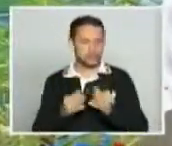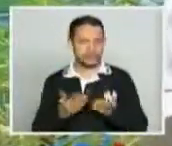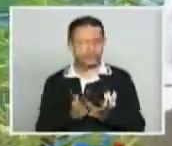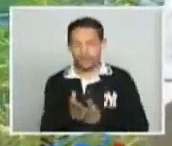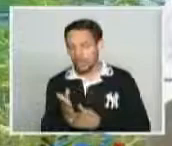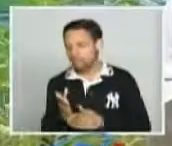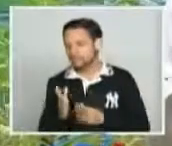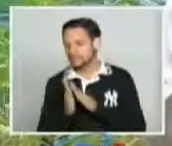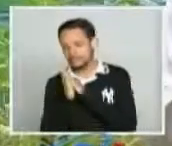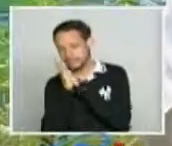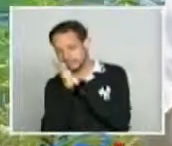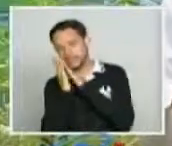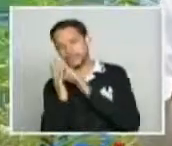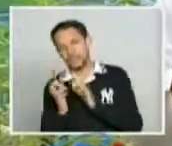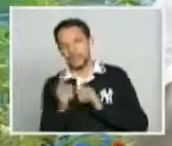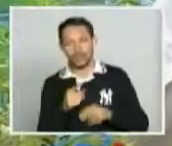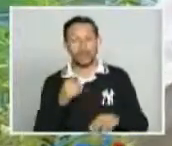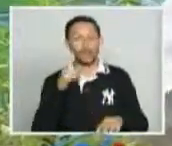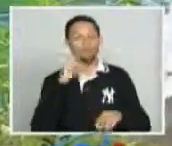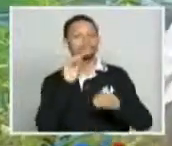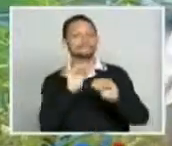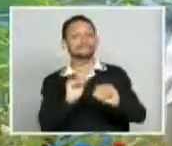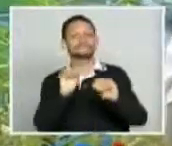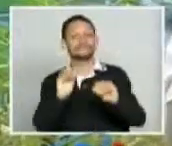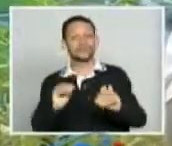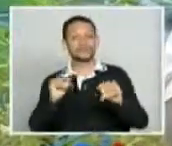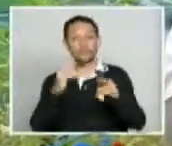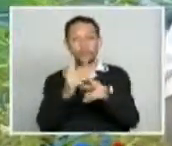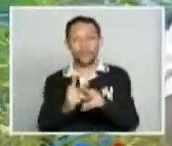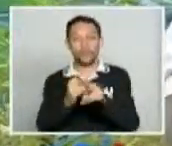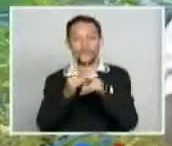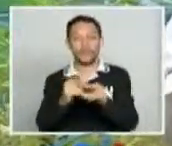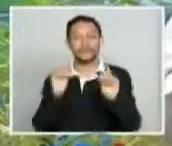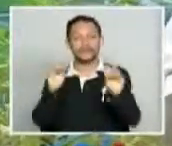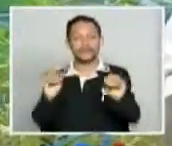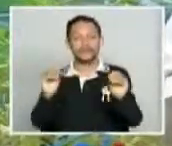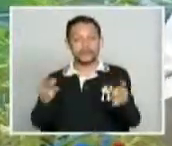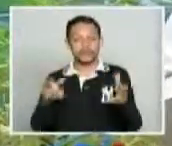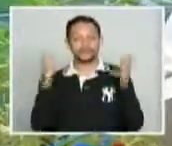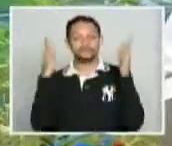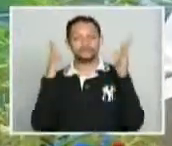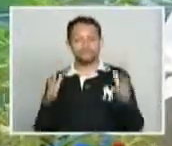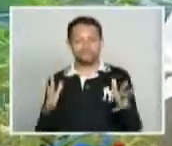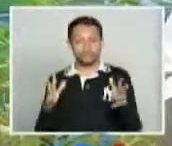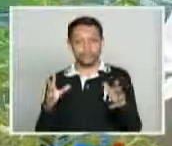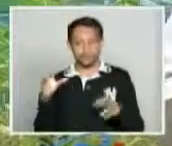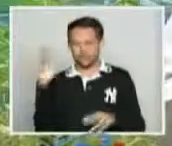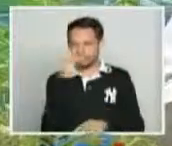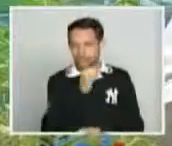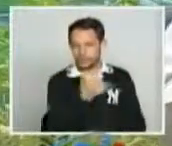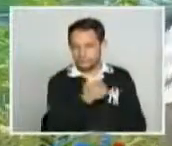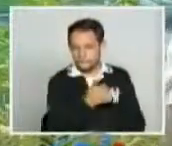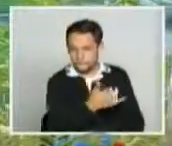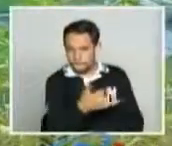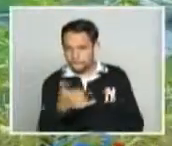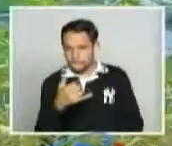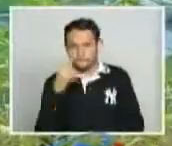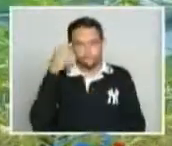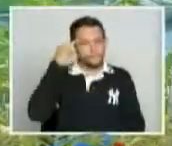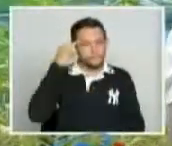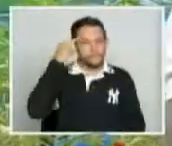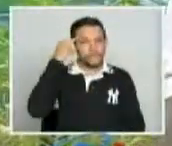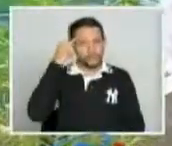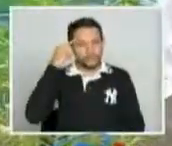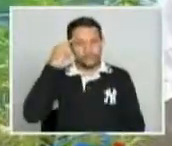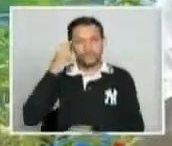Esos son síntomas de alarma para uno poder entender o por lo menos pensar si